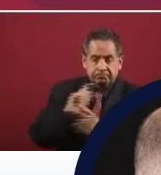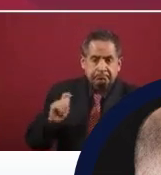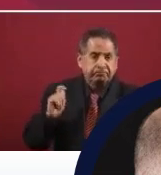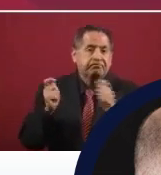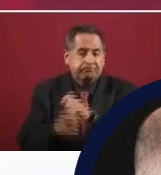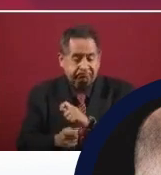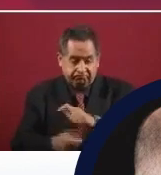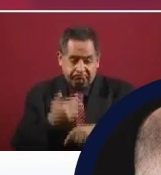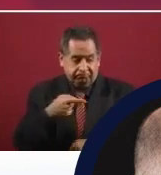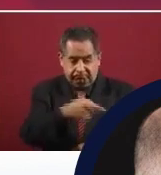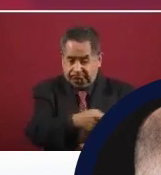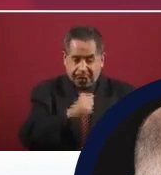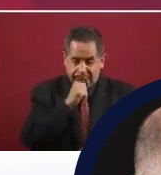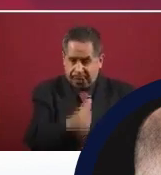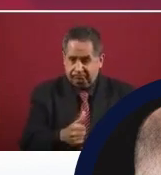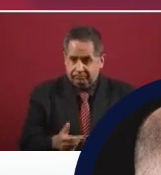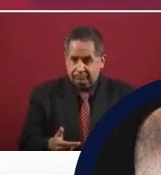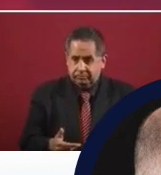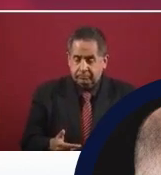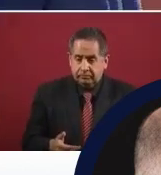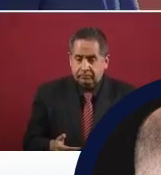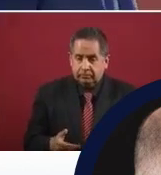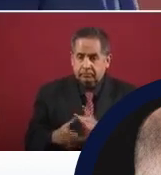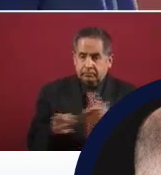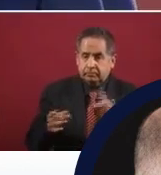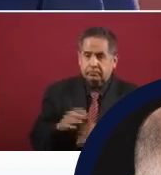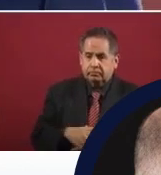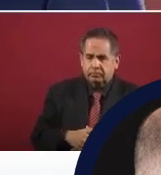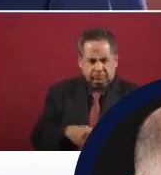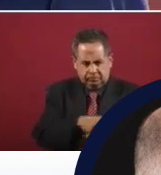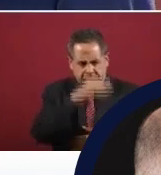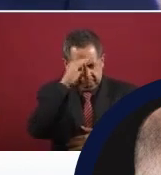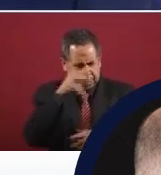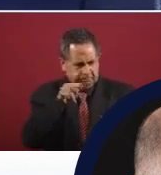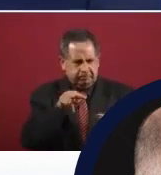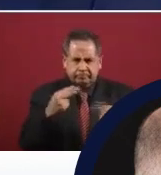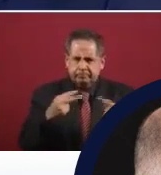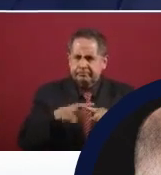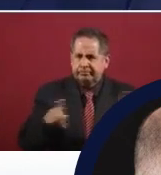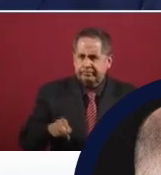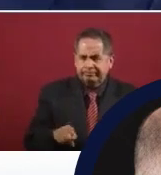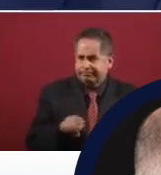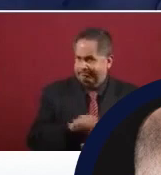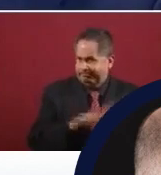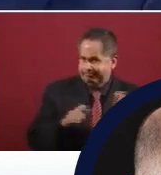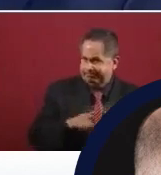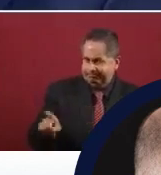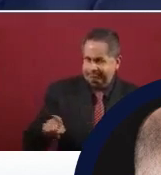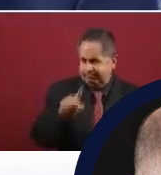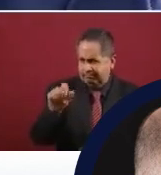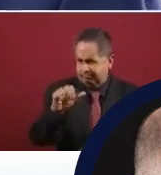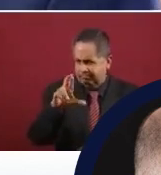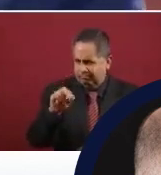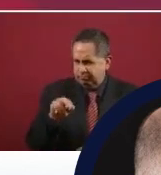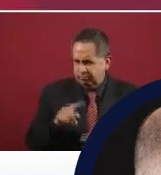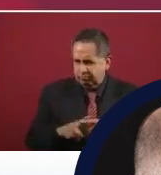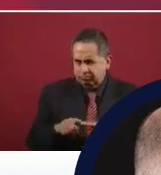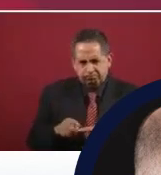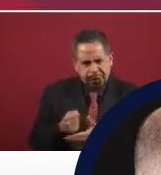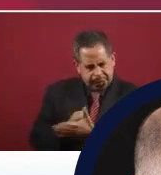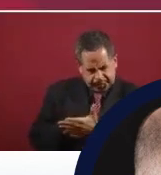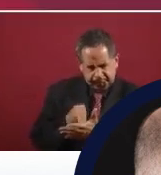de espera con otro, con otra persona que está ahí sentada, comiendo unos tacos en los trastos